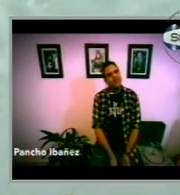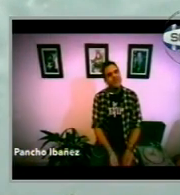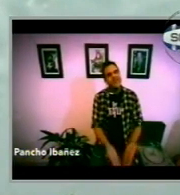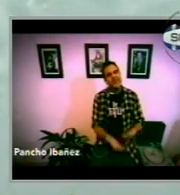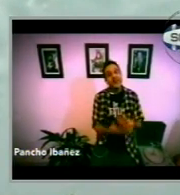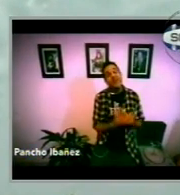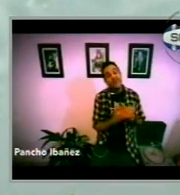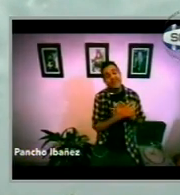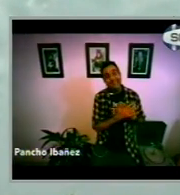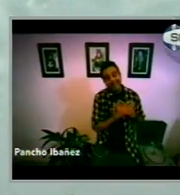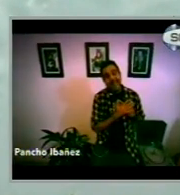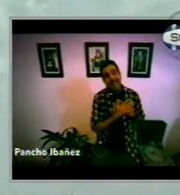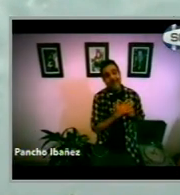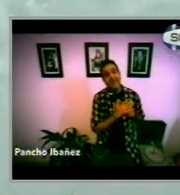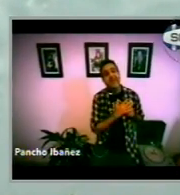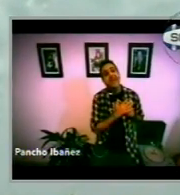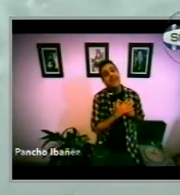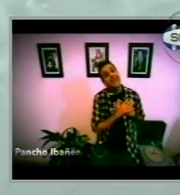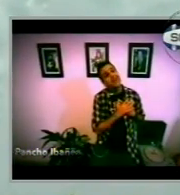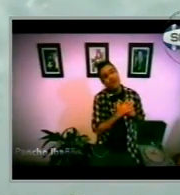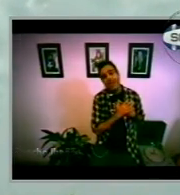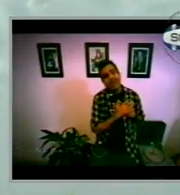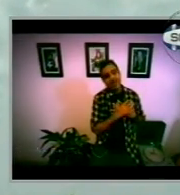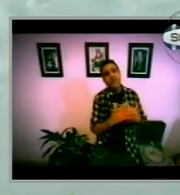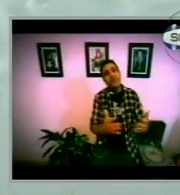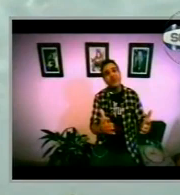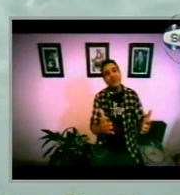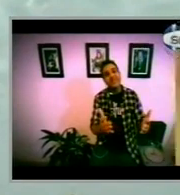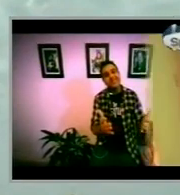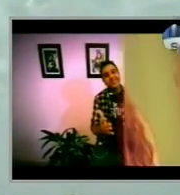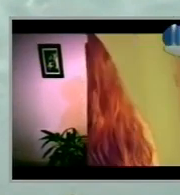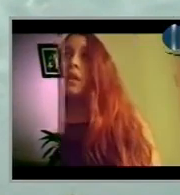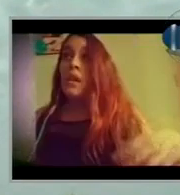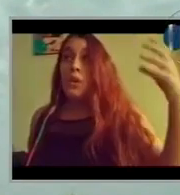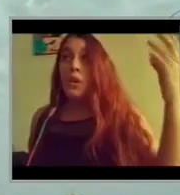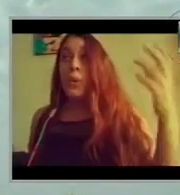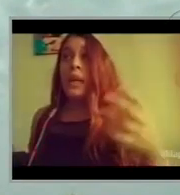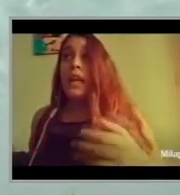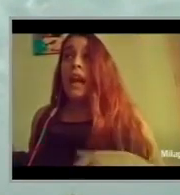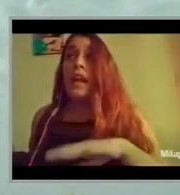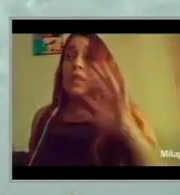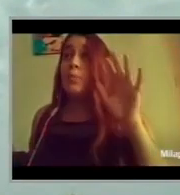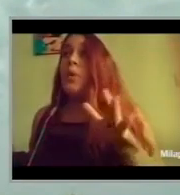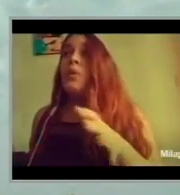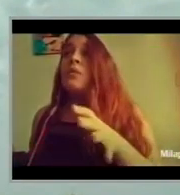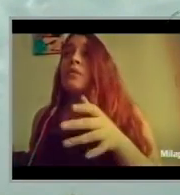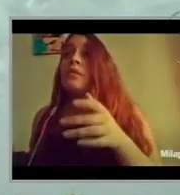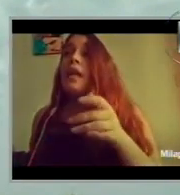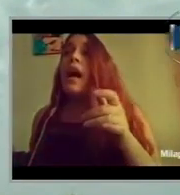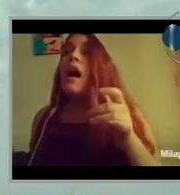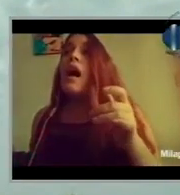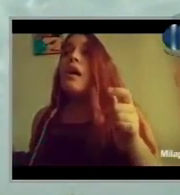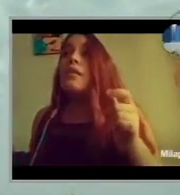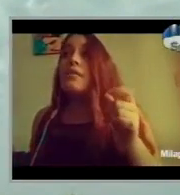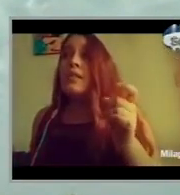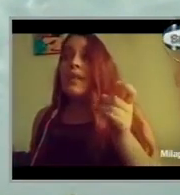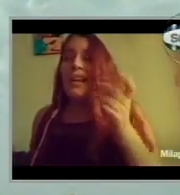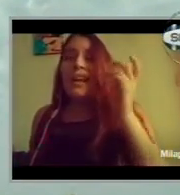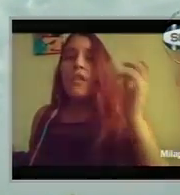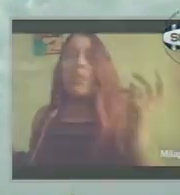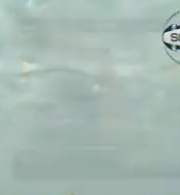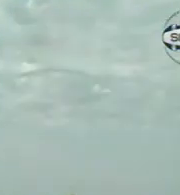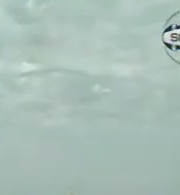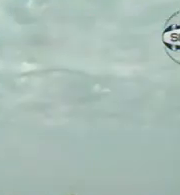bueno. Mientras escuchamos el tema, les cuento, tenemos ahora 29 grados, 2 décimos de temperatura y mire cómo se puso el cielo. Exactamente, lo